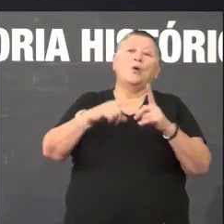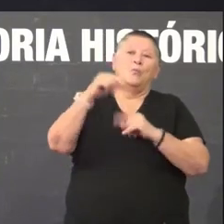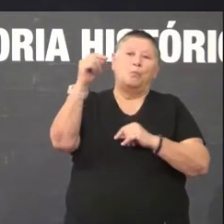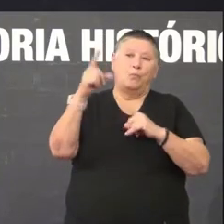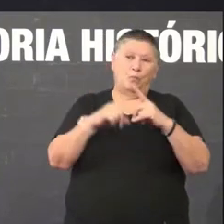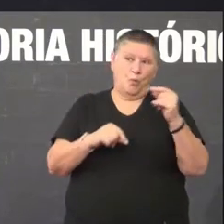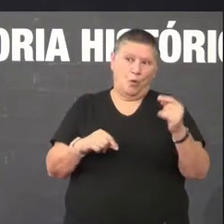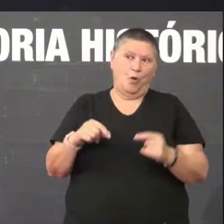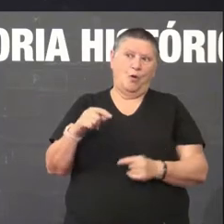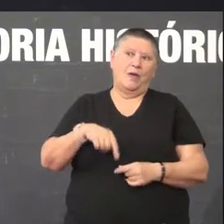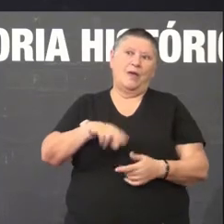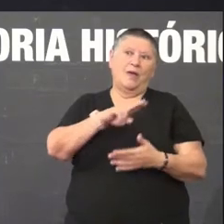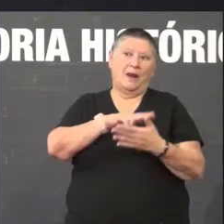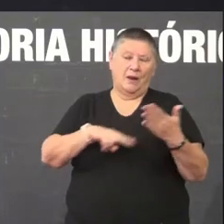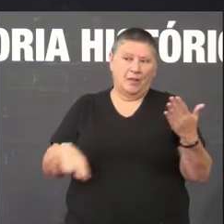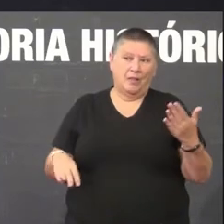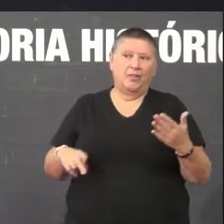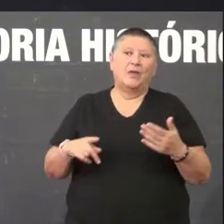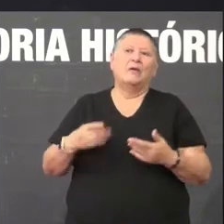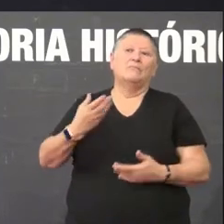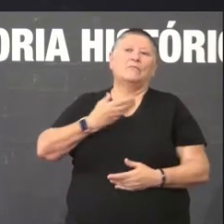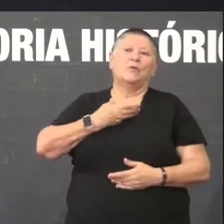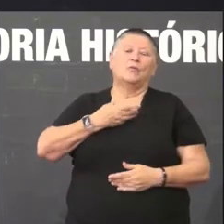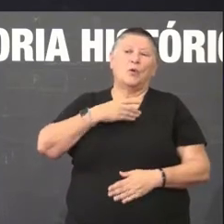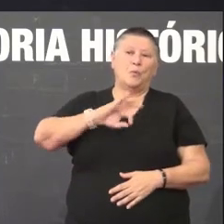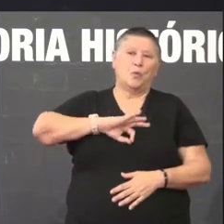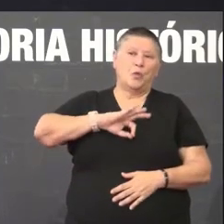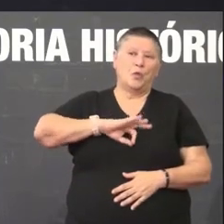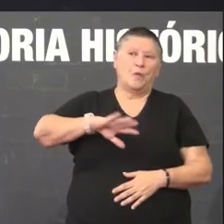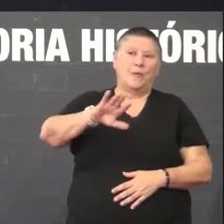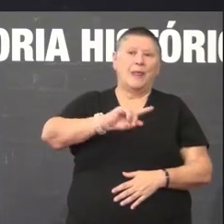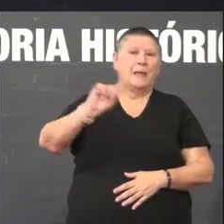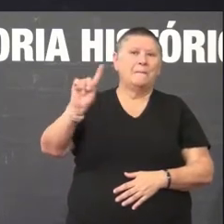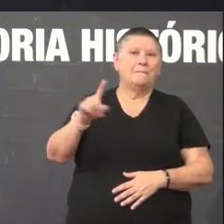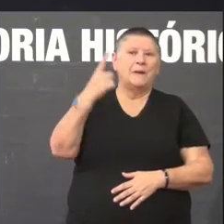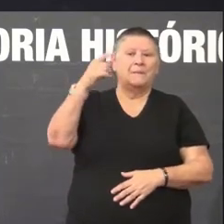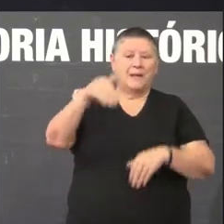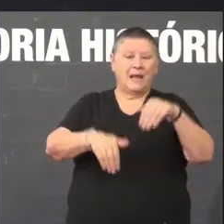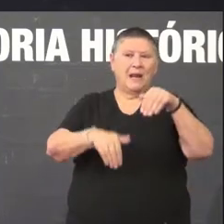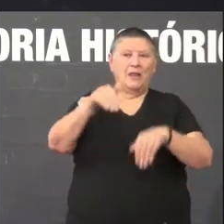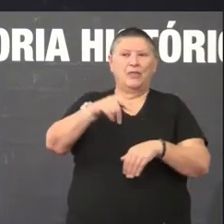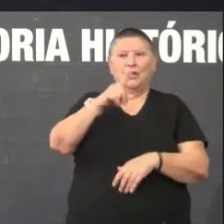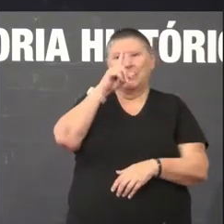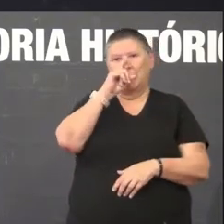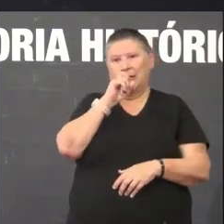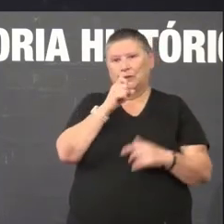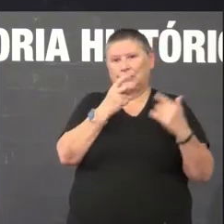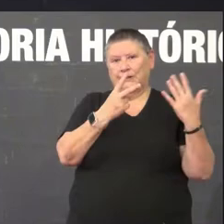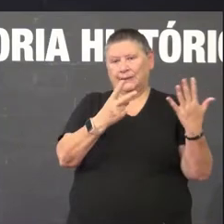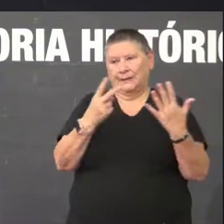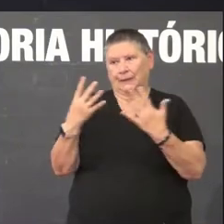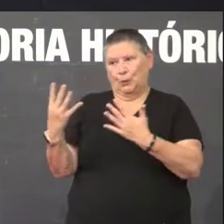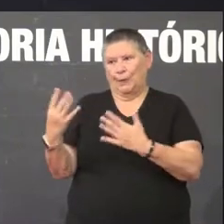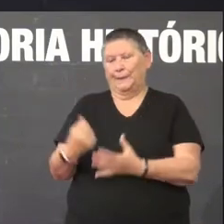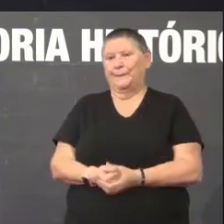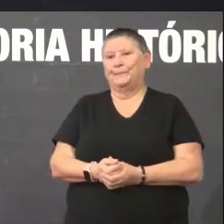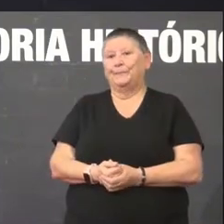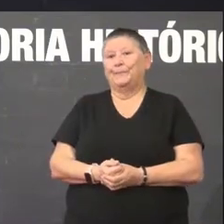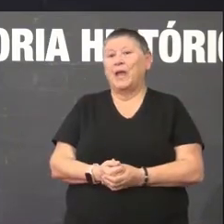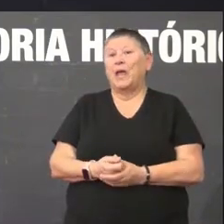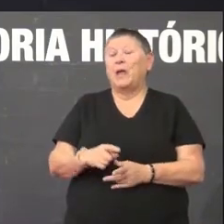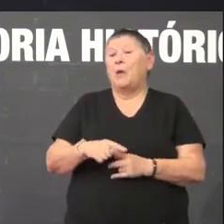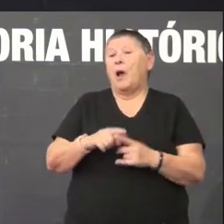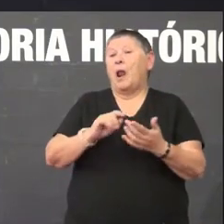Galego no Concello de Pontevedra nas primeiras eleccións do 79. Por tanto, falar de